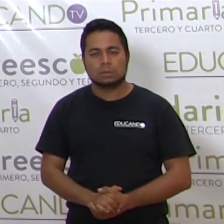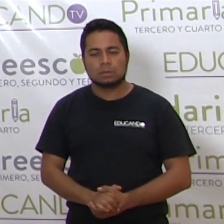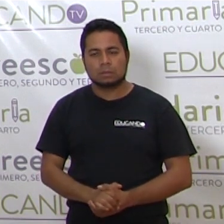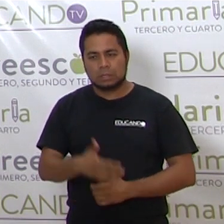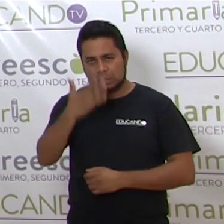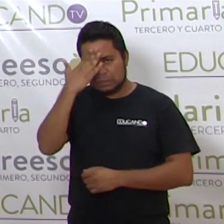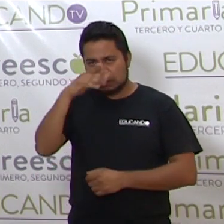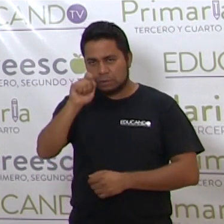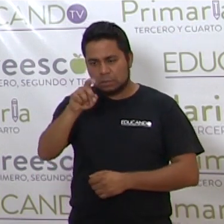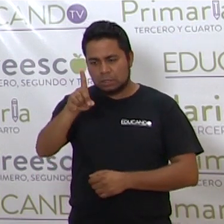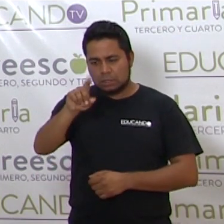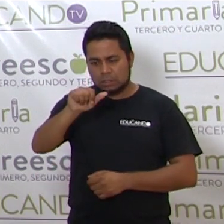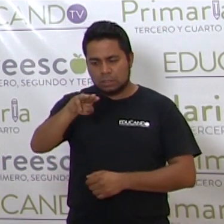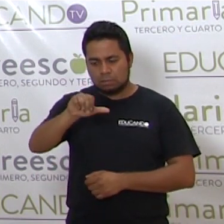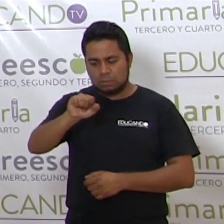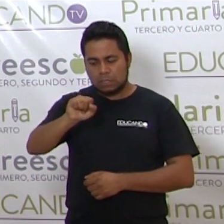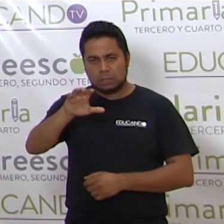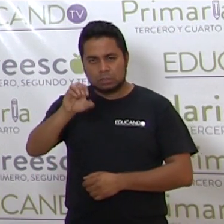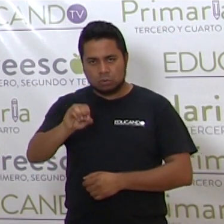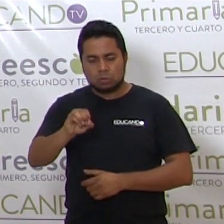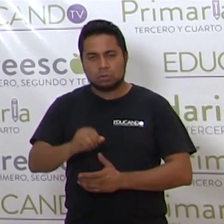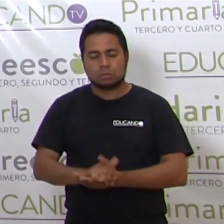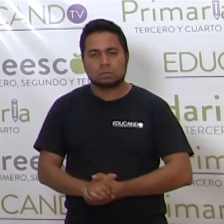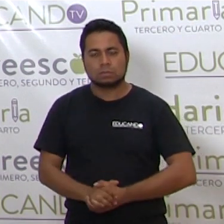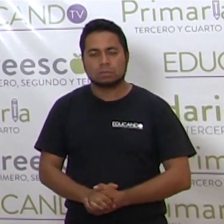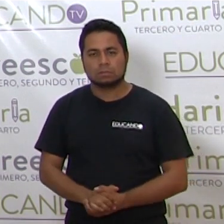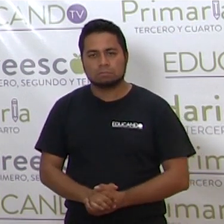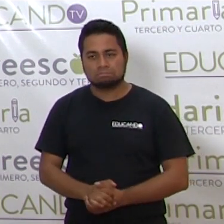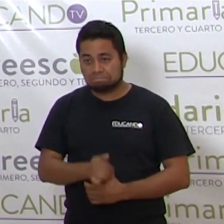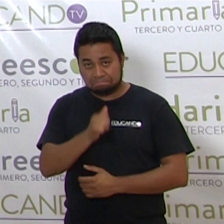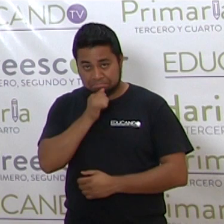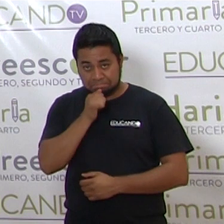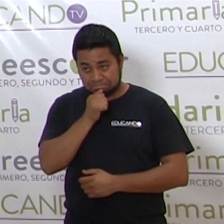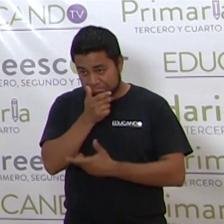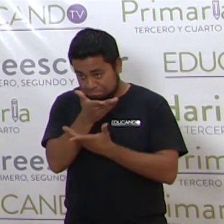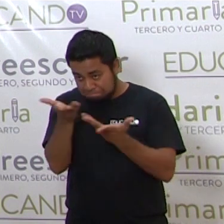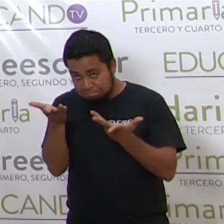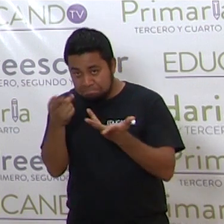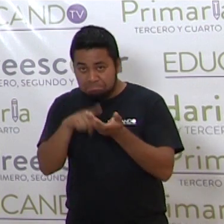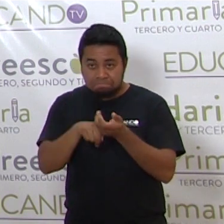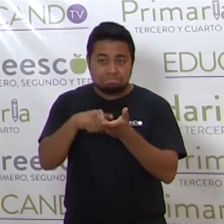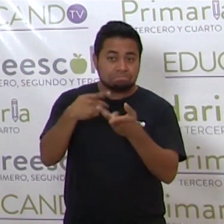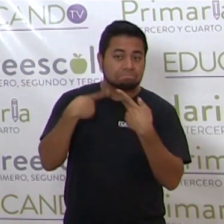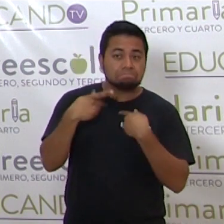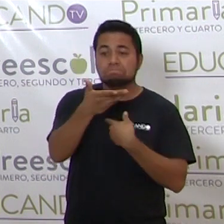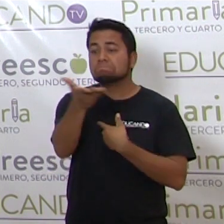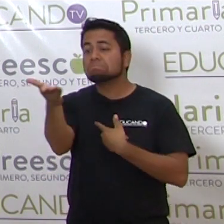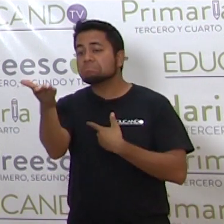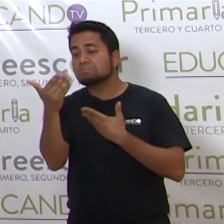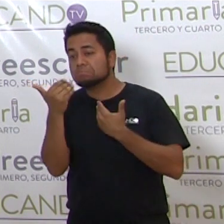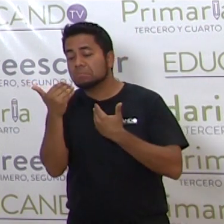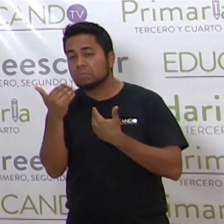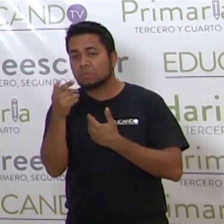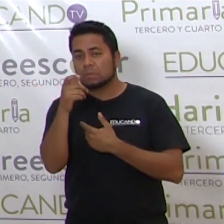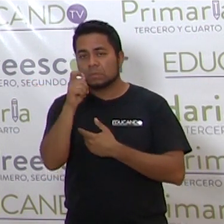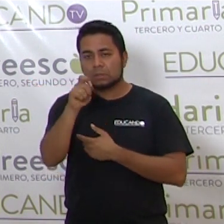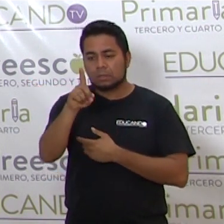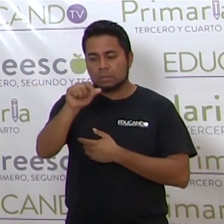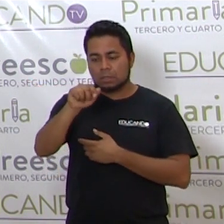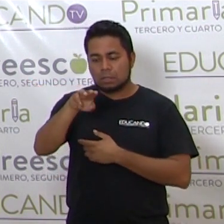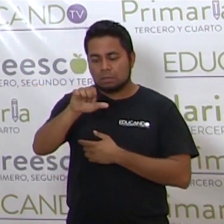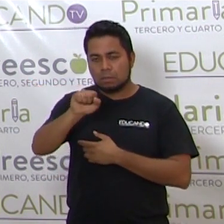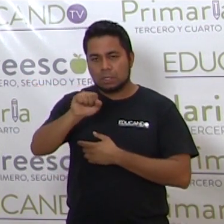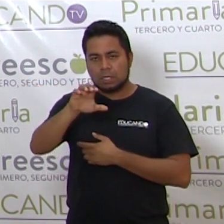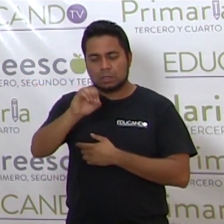saben lo que son damasco no nadie en el set sabe que es un damasco una más co es un